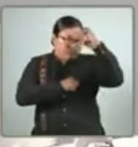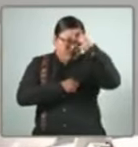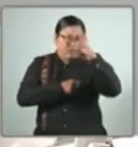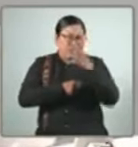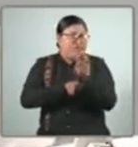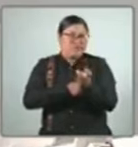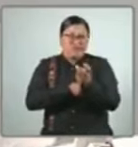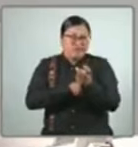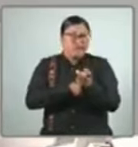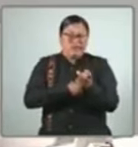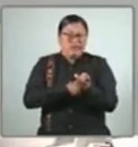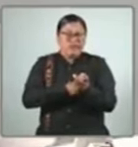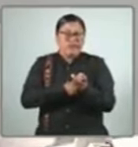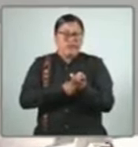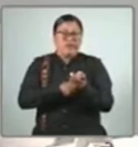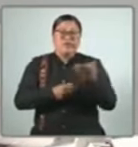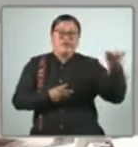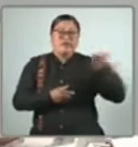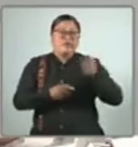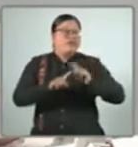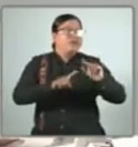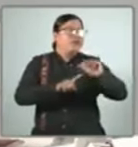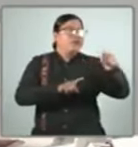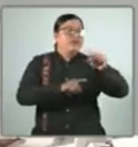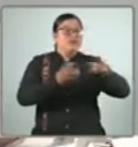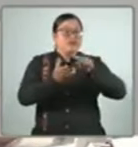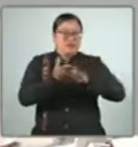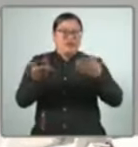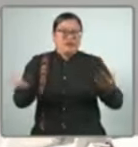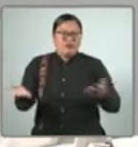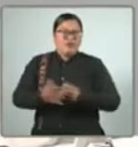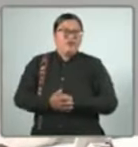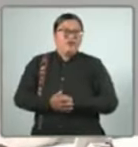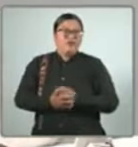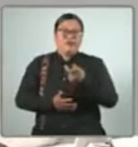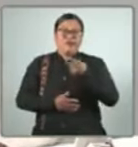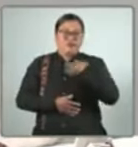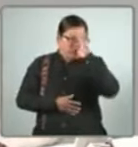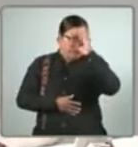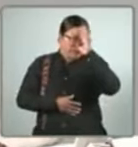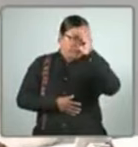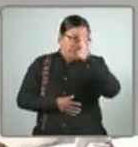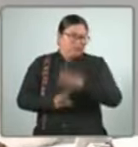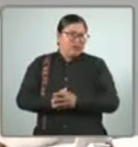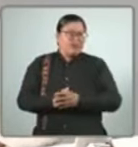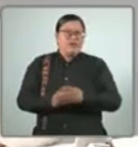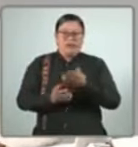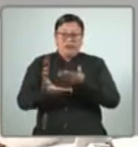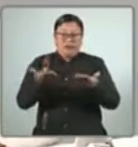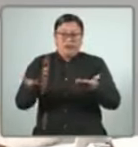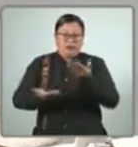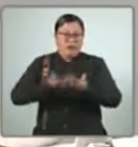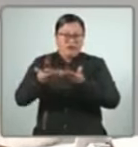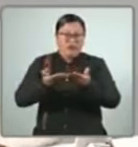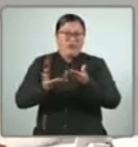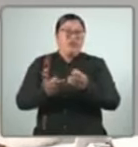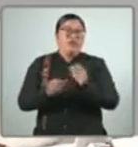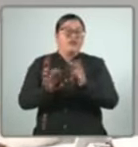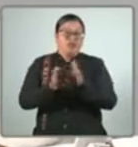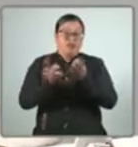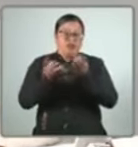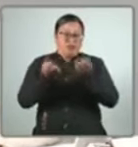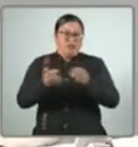esa experiencia que les están pidiendo en otros trabajos. Considero que al paso que vamos, de esta manera como se está